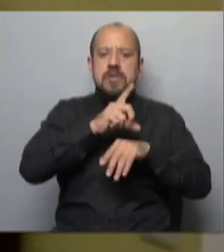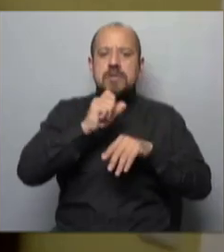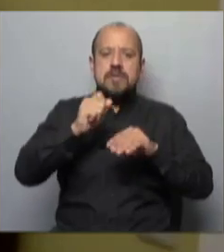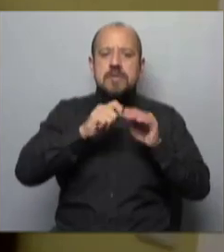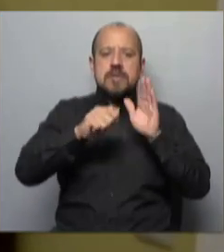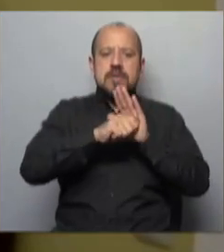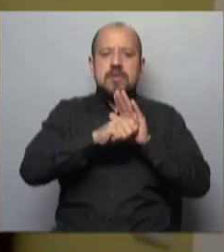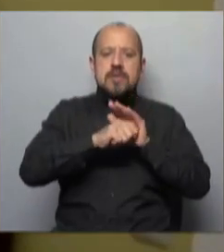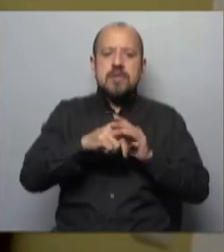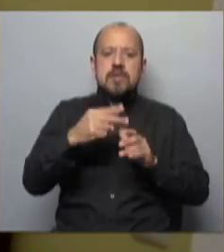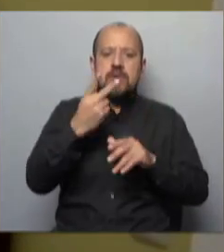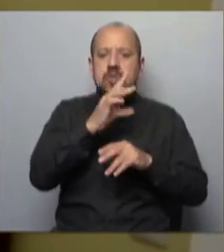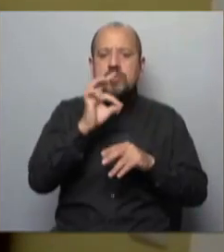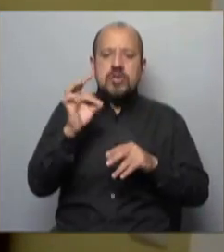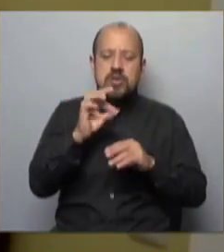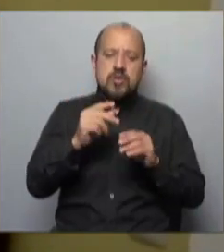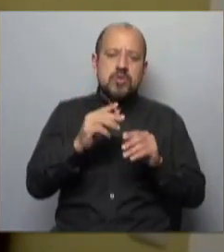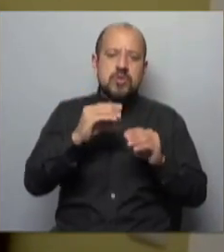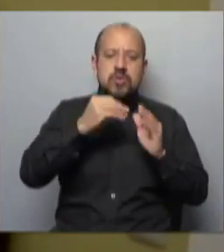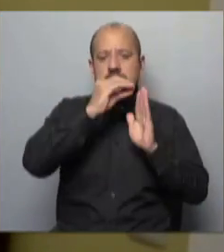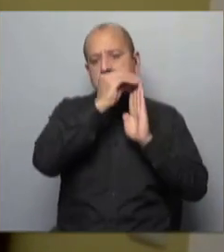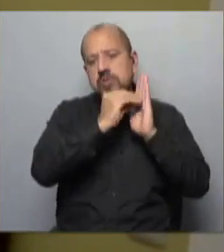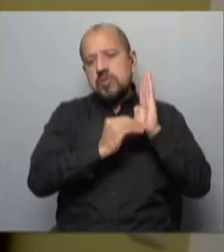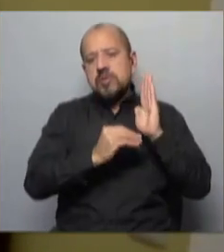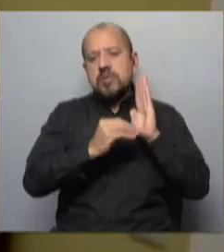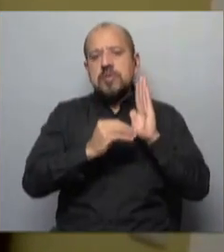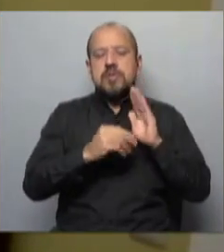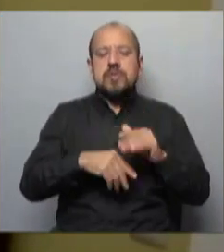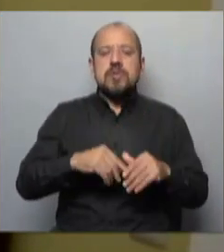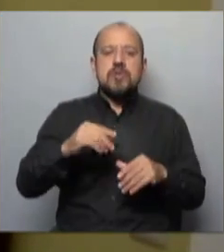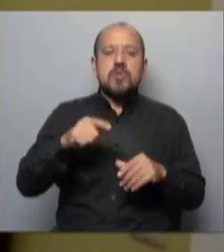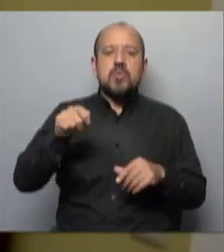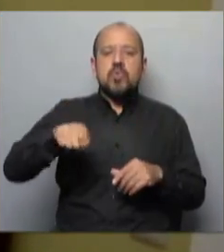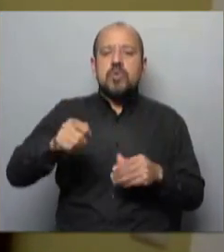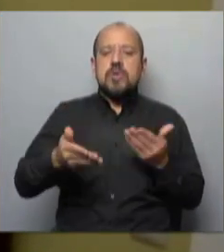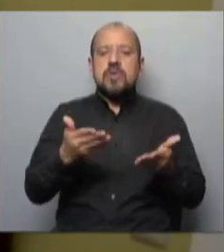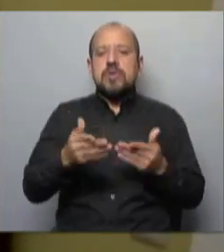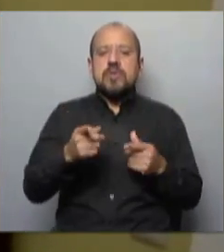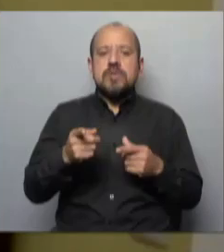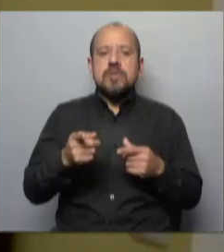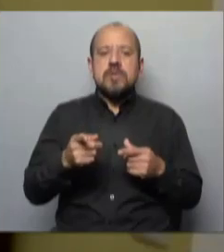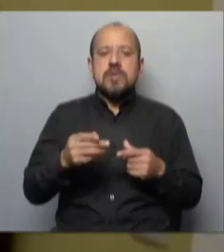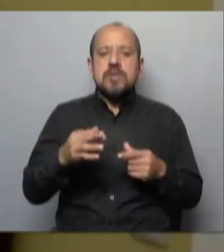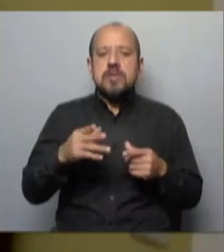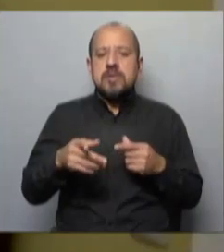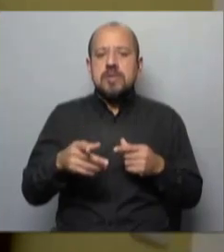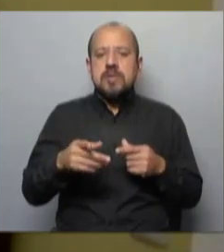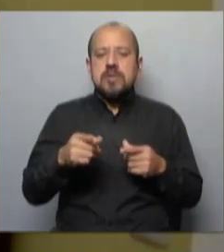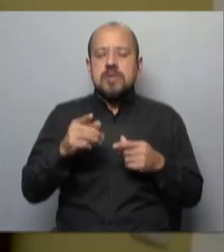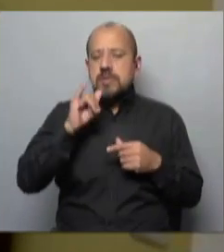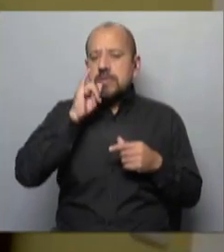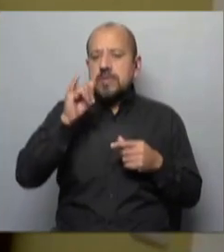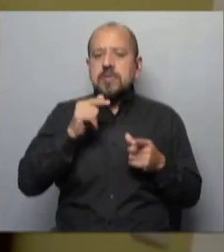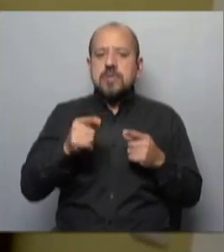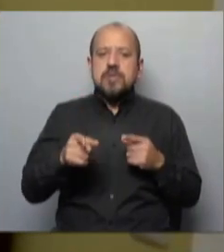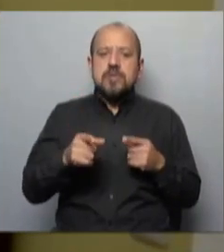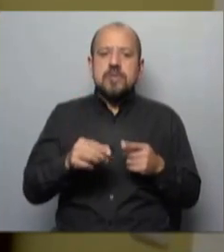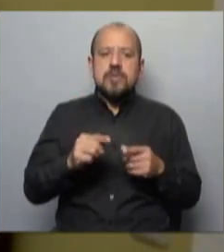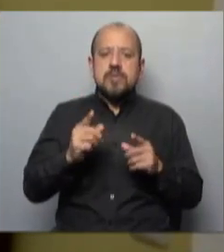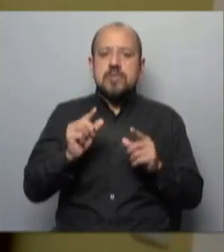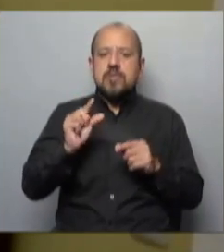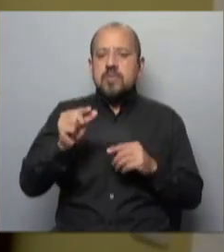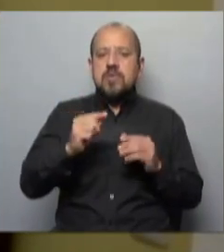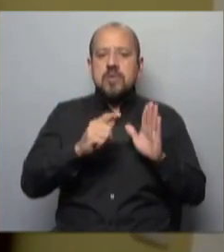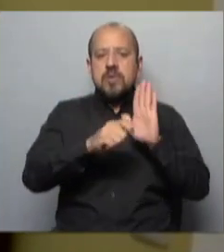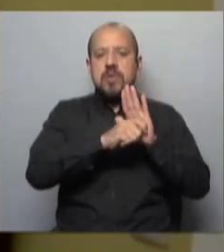de los 200 que tenía la suprema corte de justicia solo fallo a favor de esas denuncias en muy pocos artículos